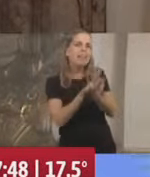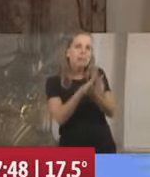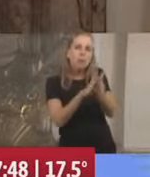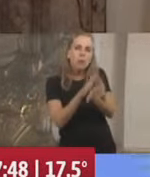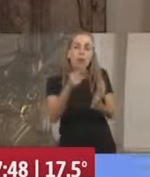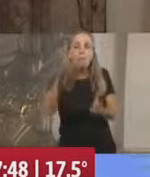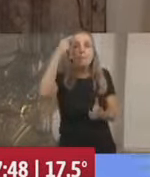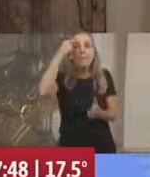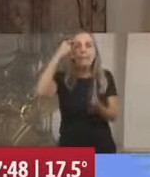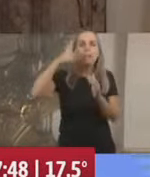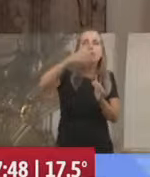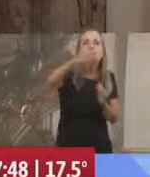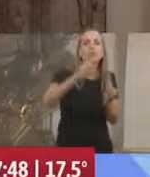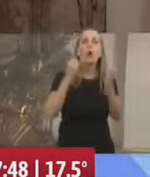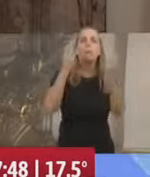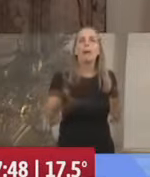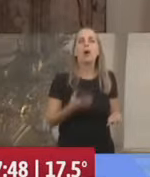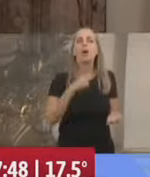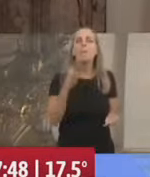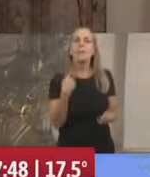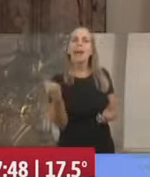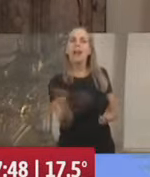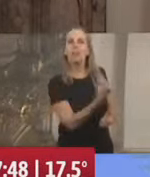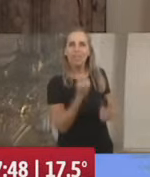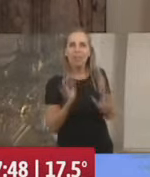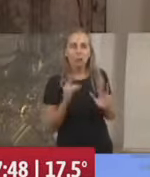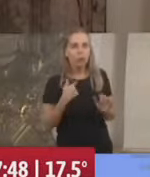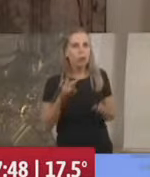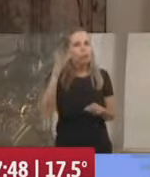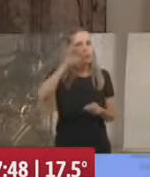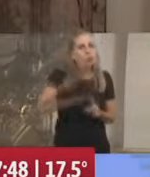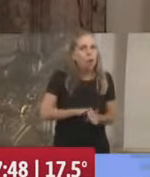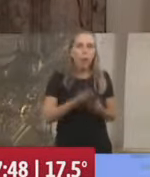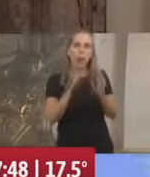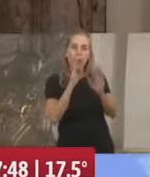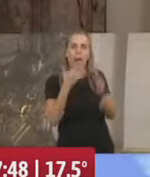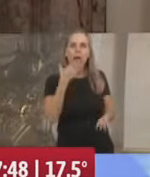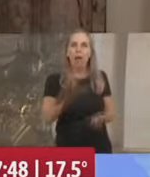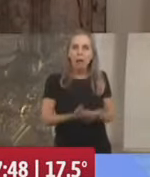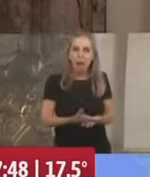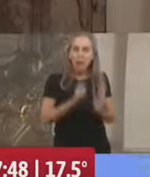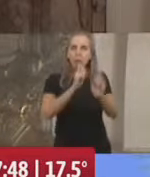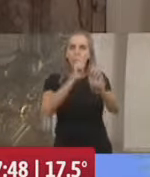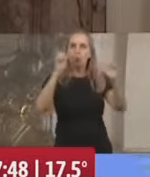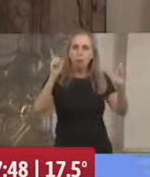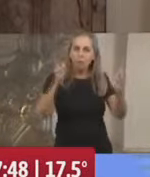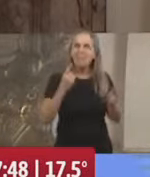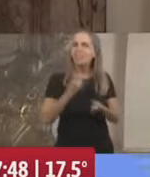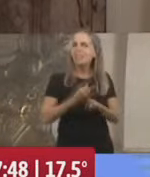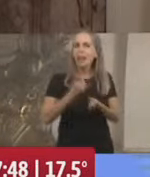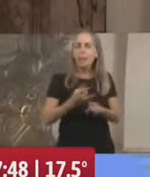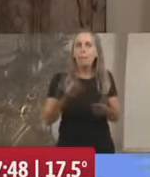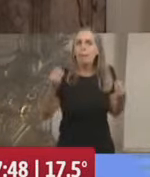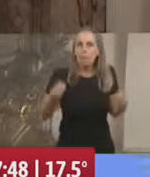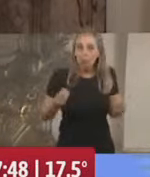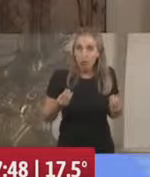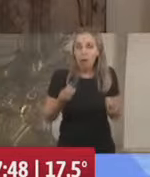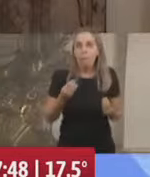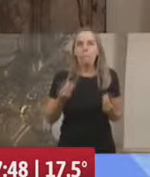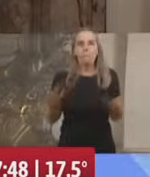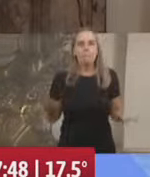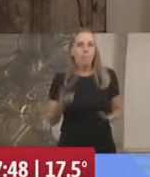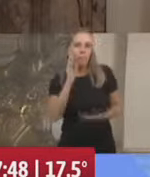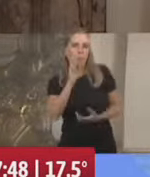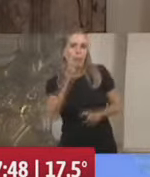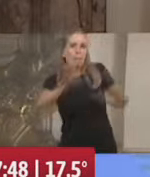sino que ha propuesto cuadros técnicos que no se lo ha escuchado, y que en muchos casos se ha privilegiado, sí, a dirigentes del masismo. Nacho, vos lo